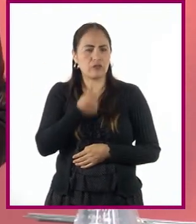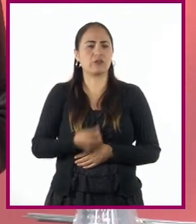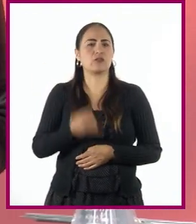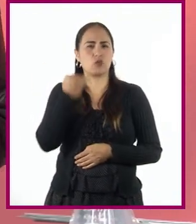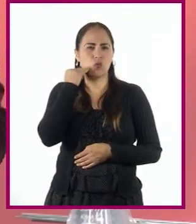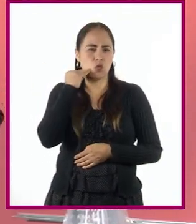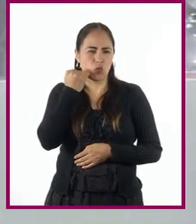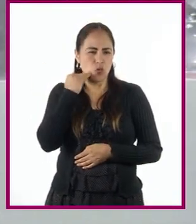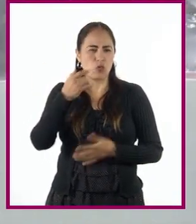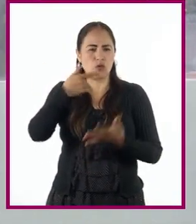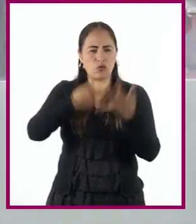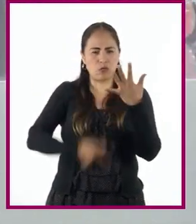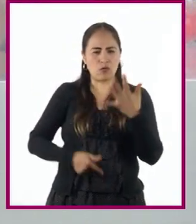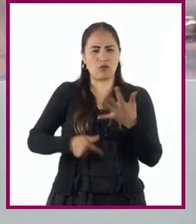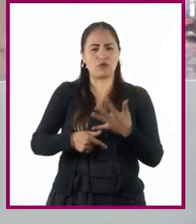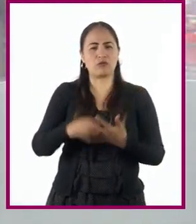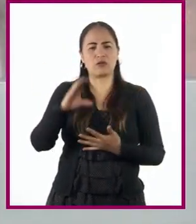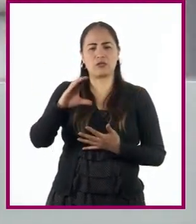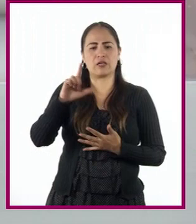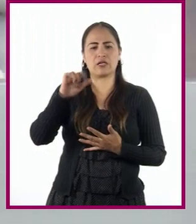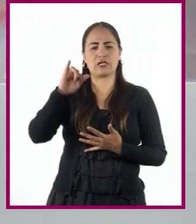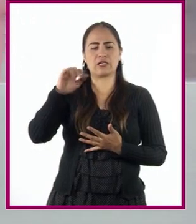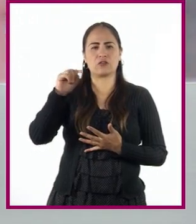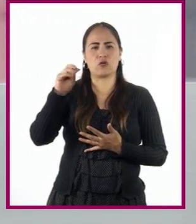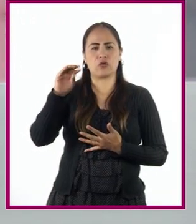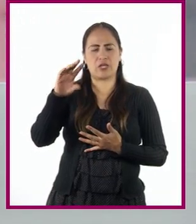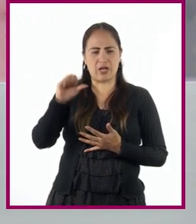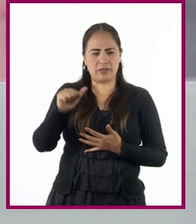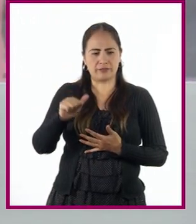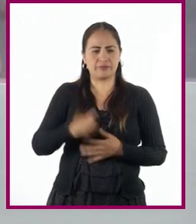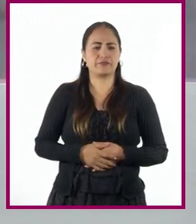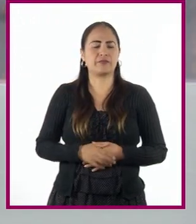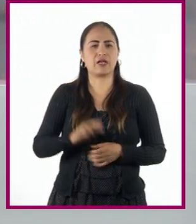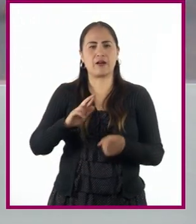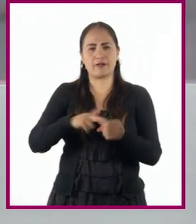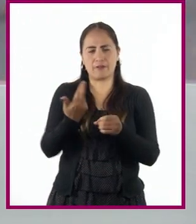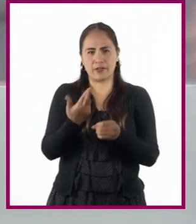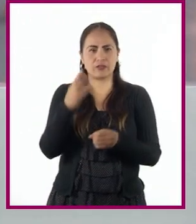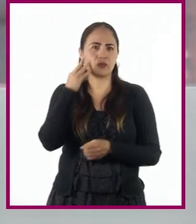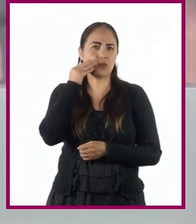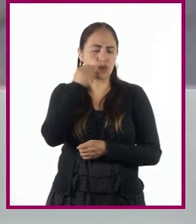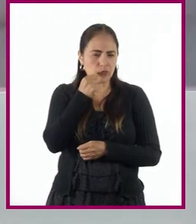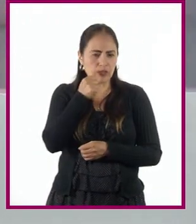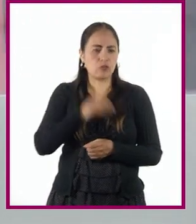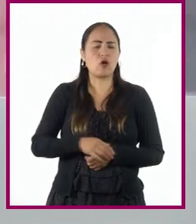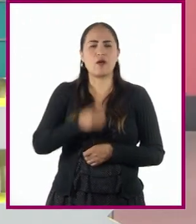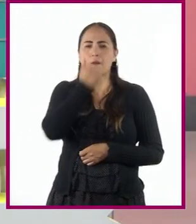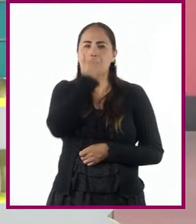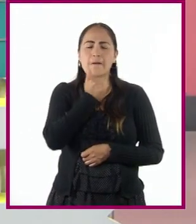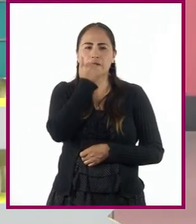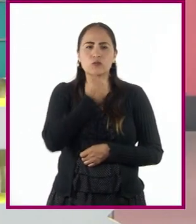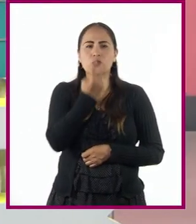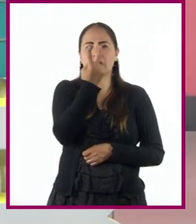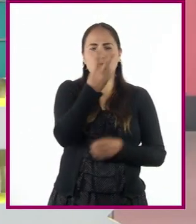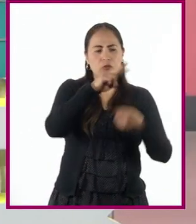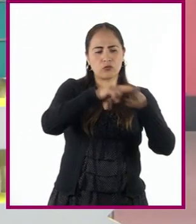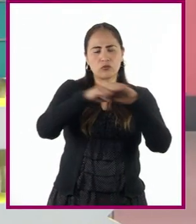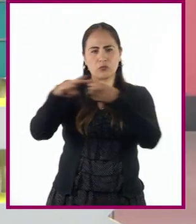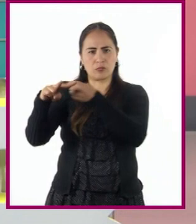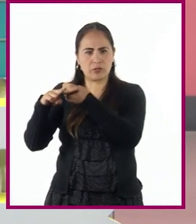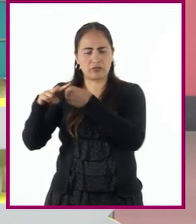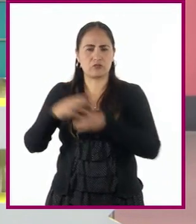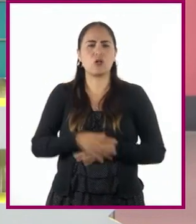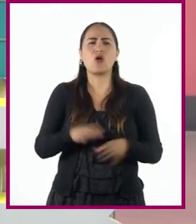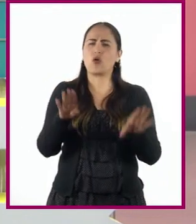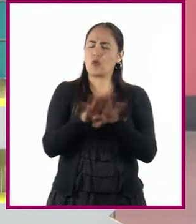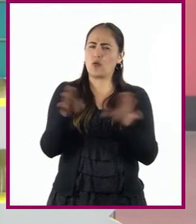azul, Clitoria ternatea, refresco de limón, azúcar, 2 vasos. ¿Cómo